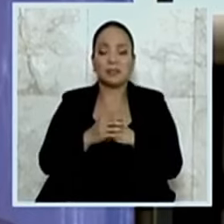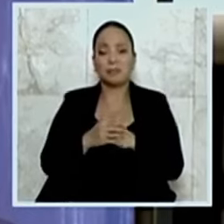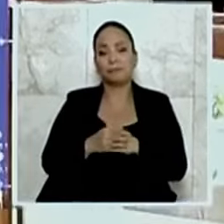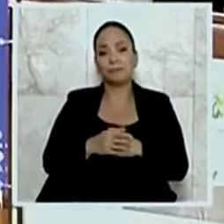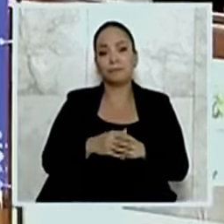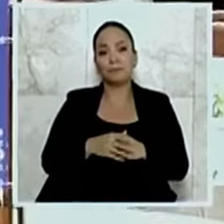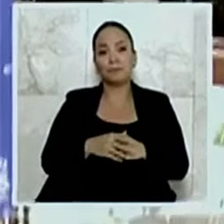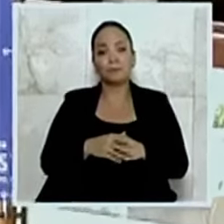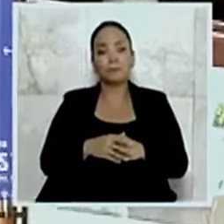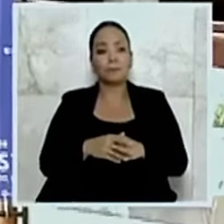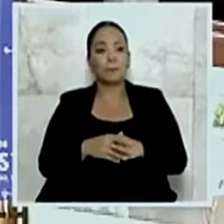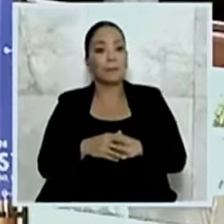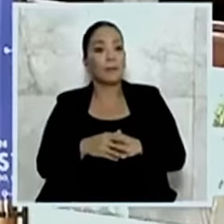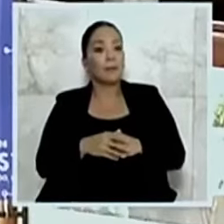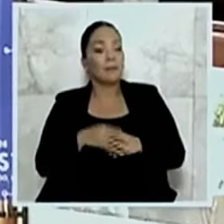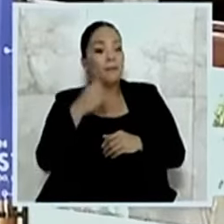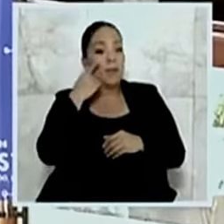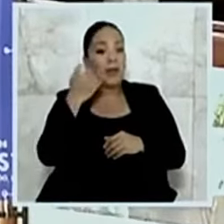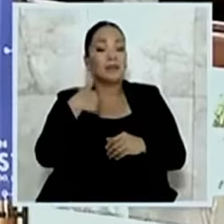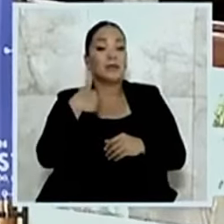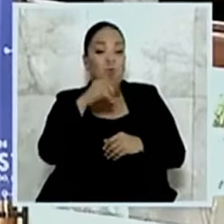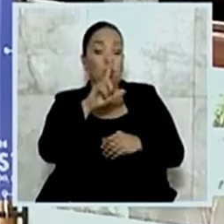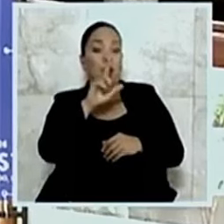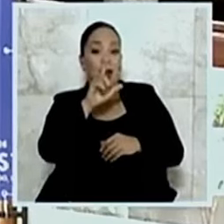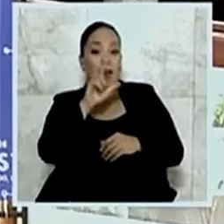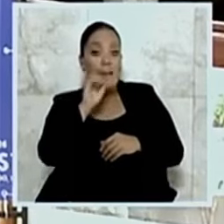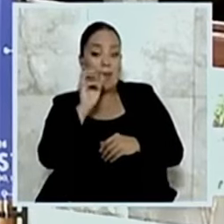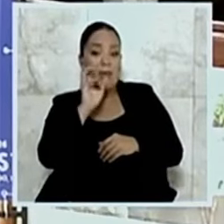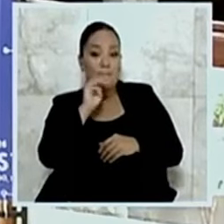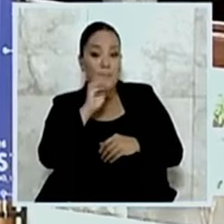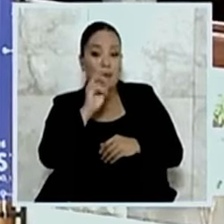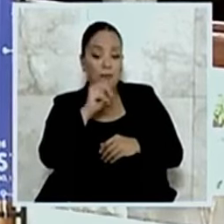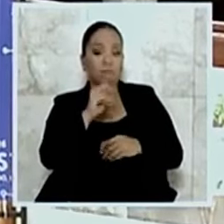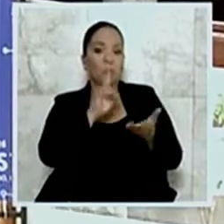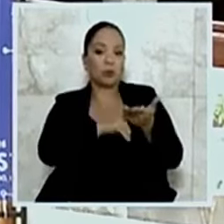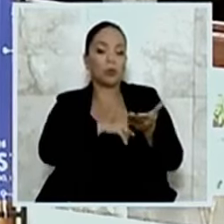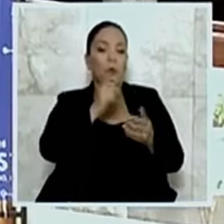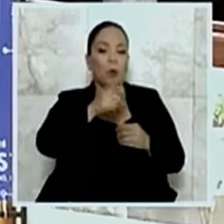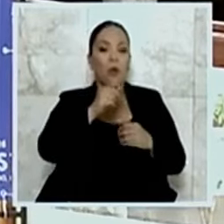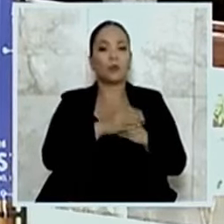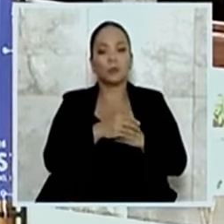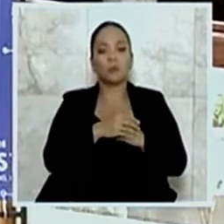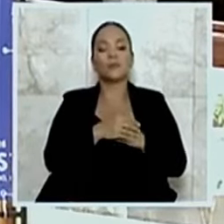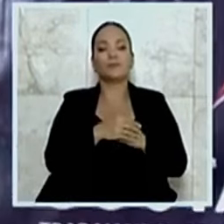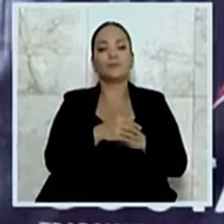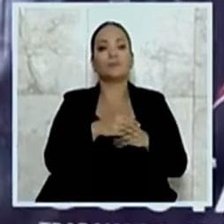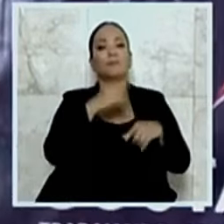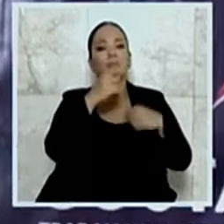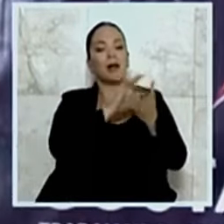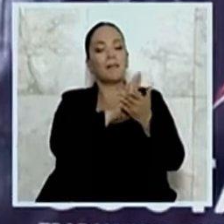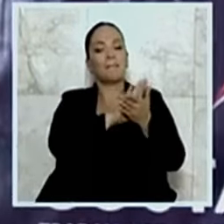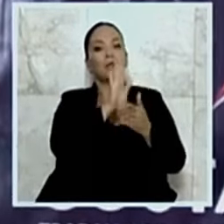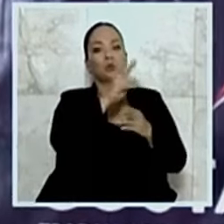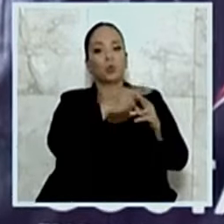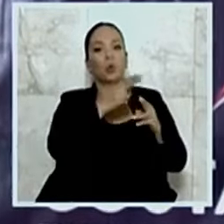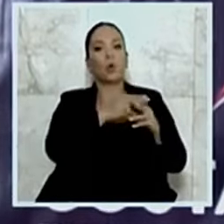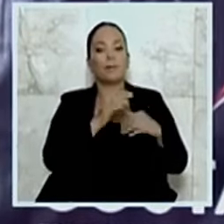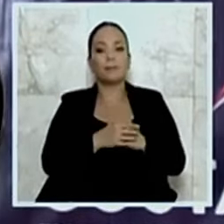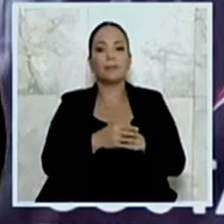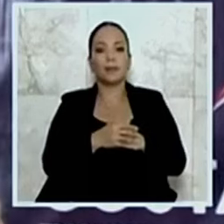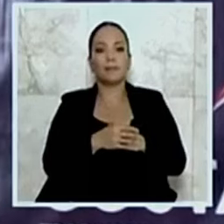Y así se hace prensa en este país, o dice alguna gente que hace prensa en este país. ¿Algo más, señor canciller? Bueno, el señor Lehmann